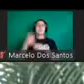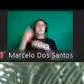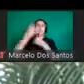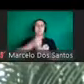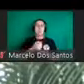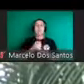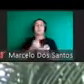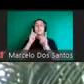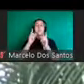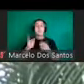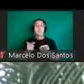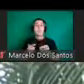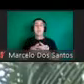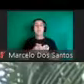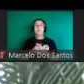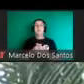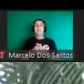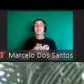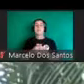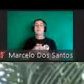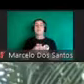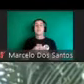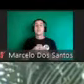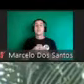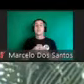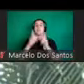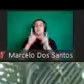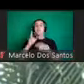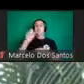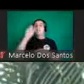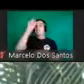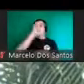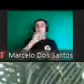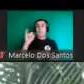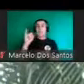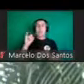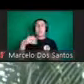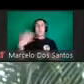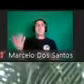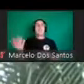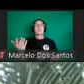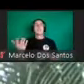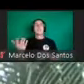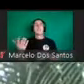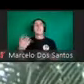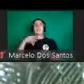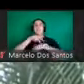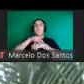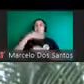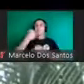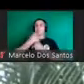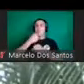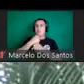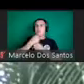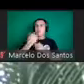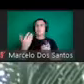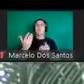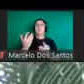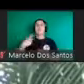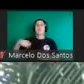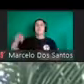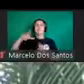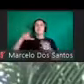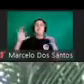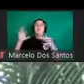Pública, partner nacionales como la CENADIS, como el Ministerio de Trabajo, y donde realmente se